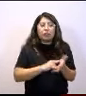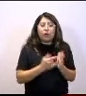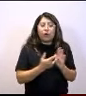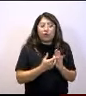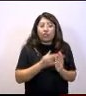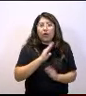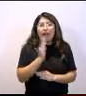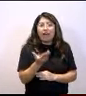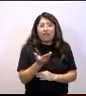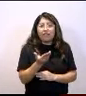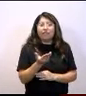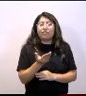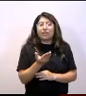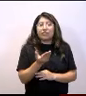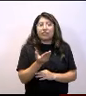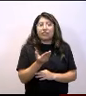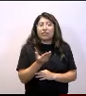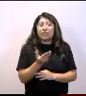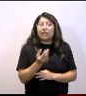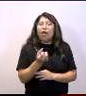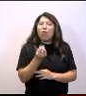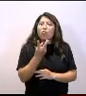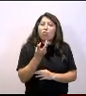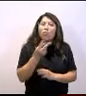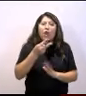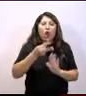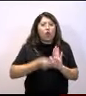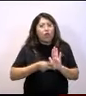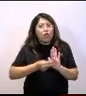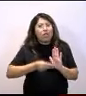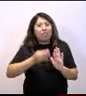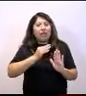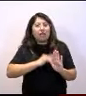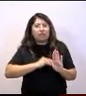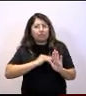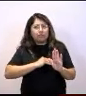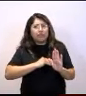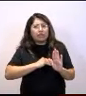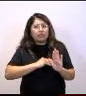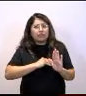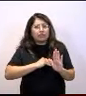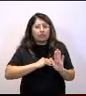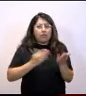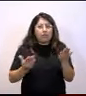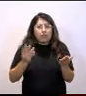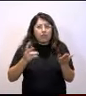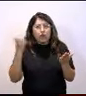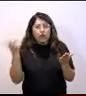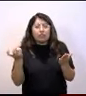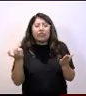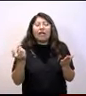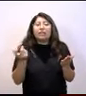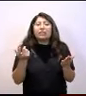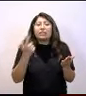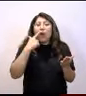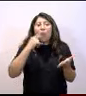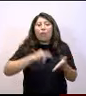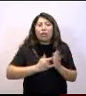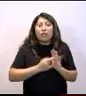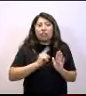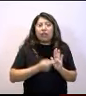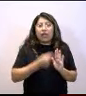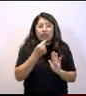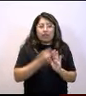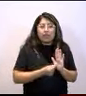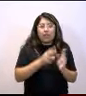un número bastante menor de normas que en otras ocasiones, seguramente un proyecto de ley de medidas fiscales